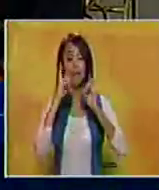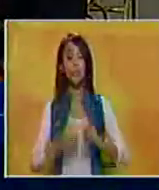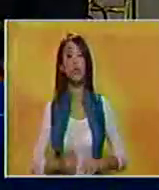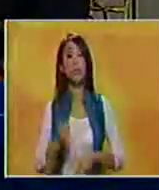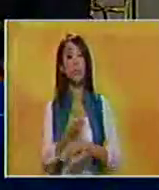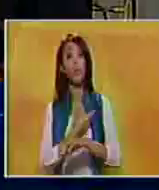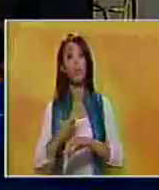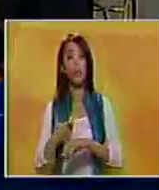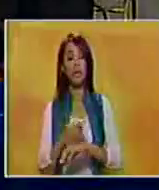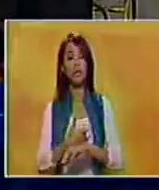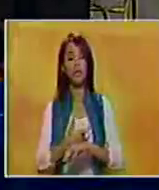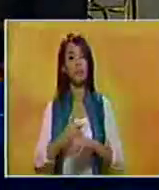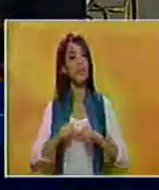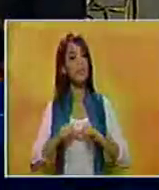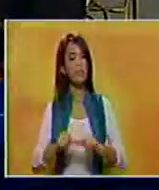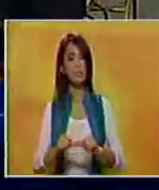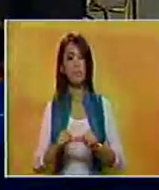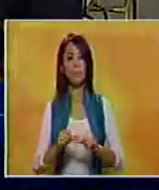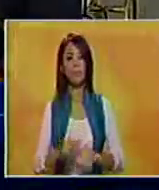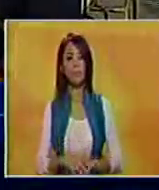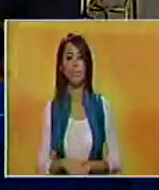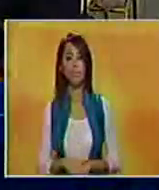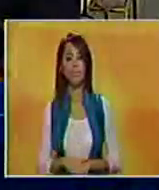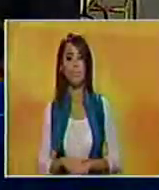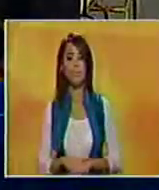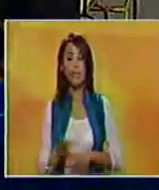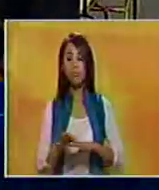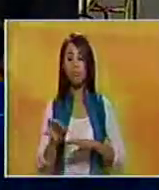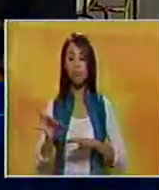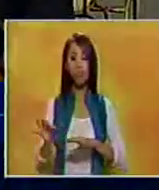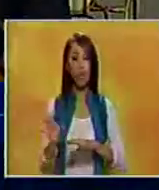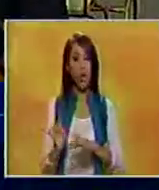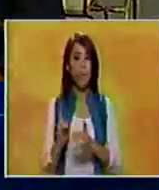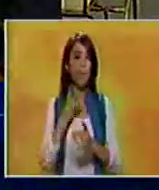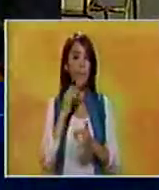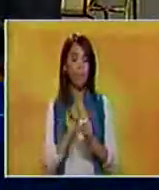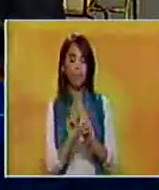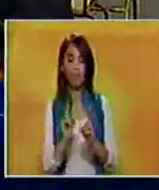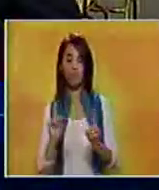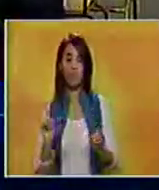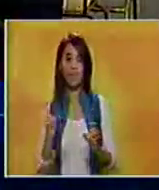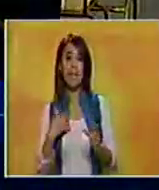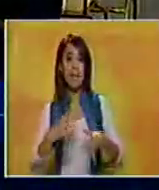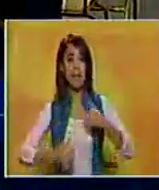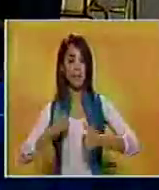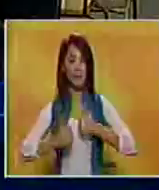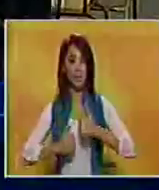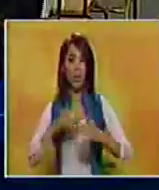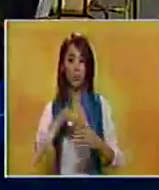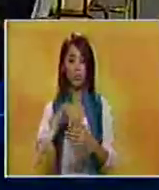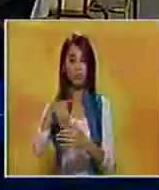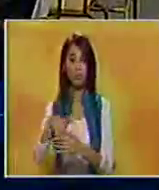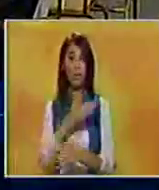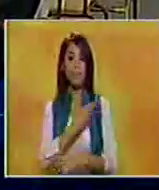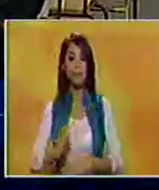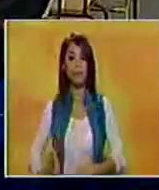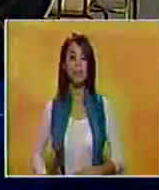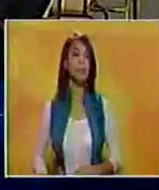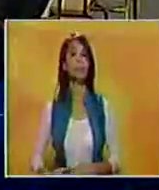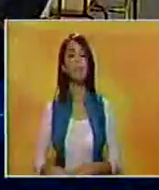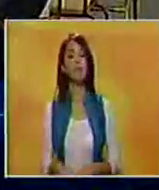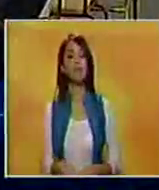gobierno que se mantengan fuera de la elección presidencial. Es decir, no es un tema de